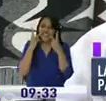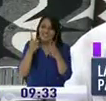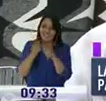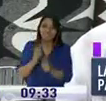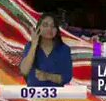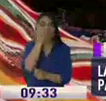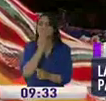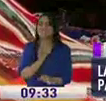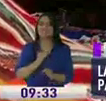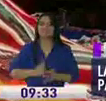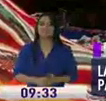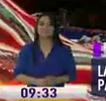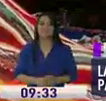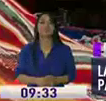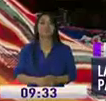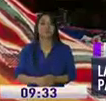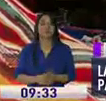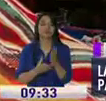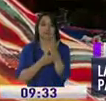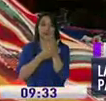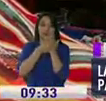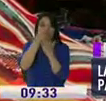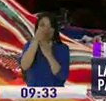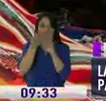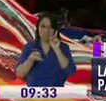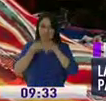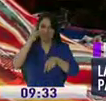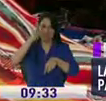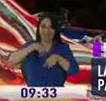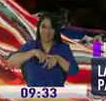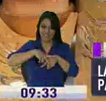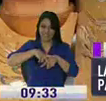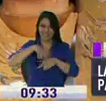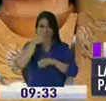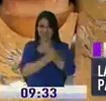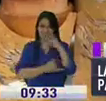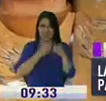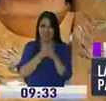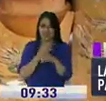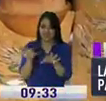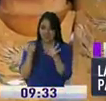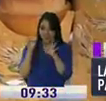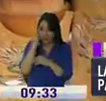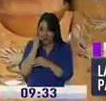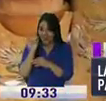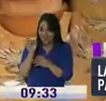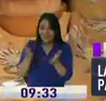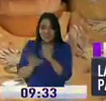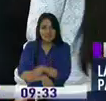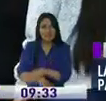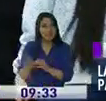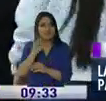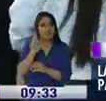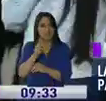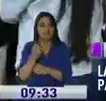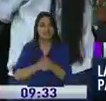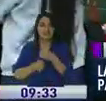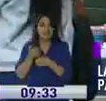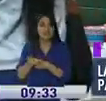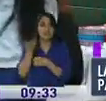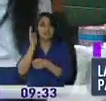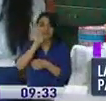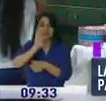hermoso. Lonely Planet no es el primer medio de comunicación extranjero que fue cautivado por esta llamativa vitrina. El año anterior, la